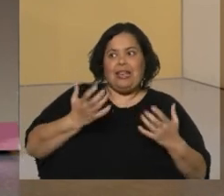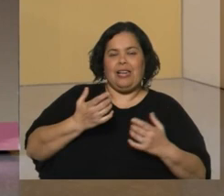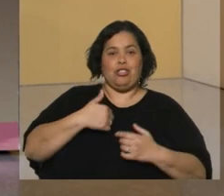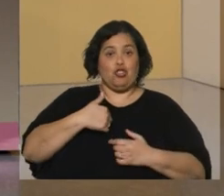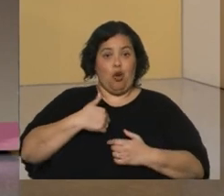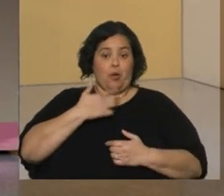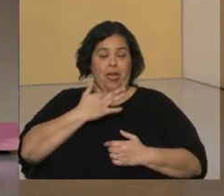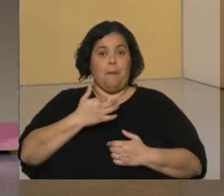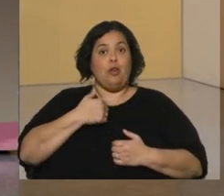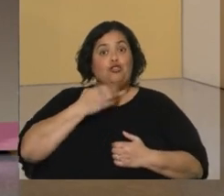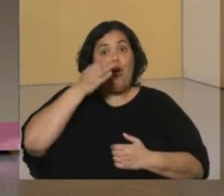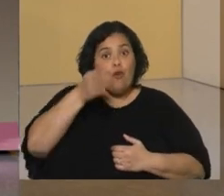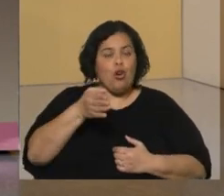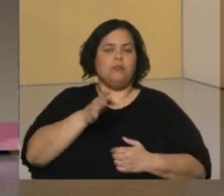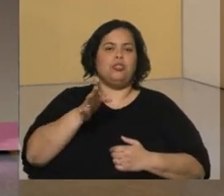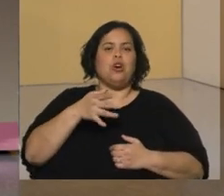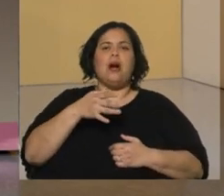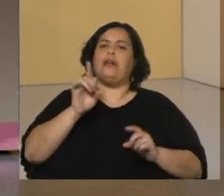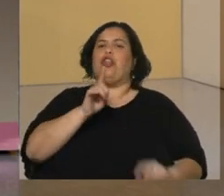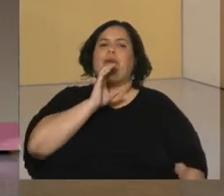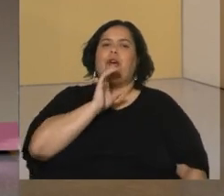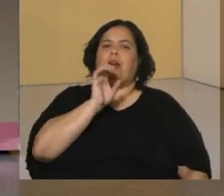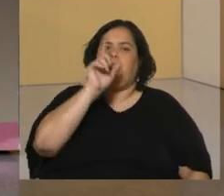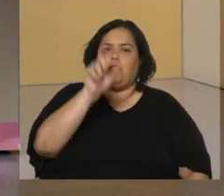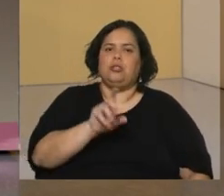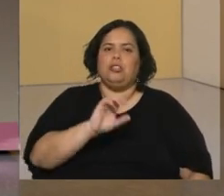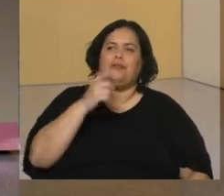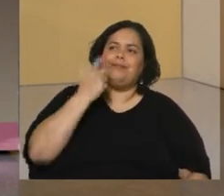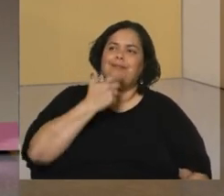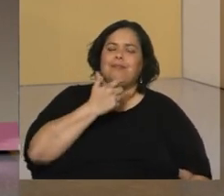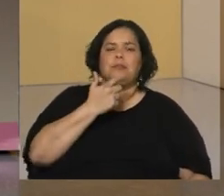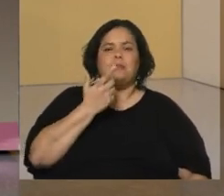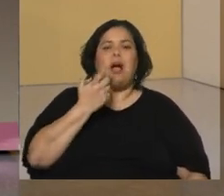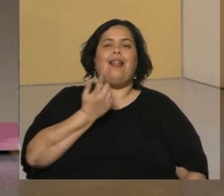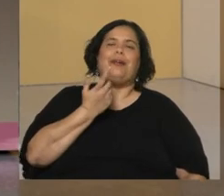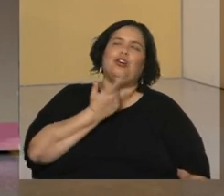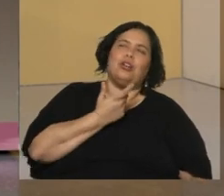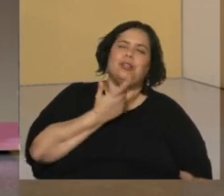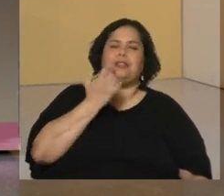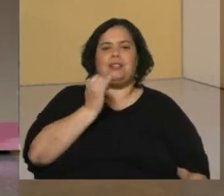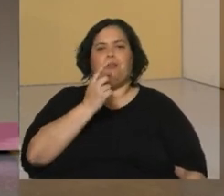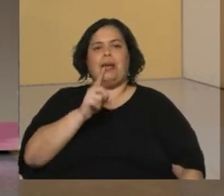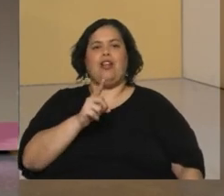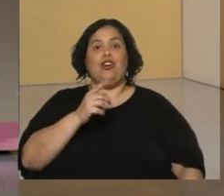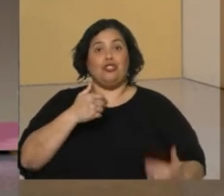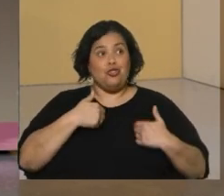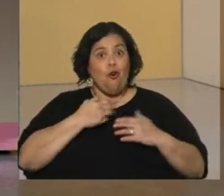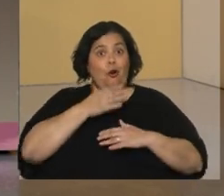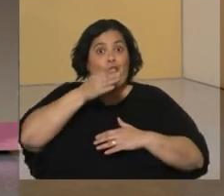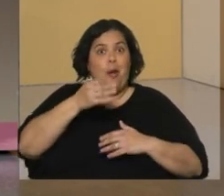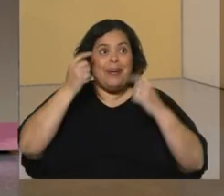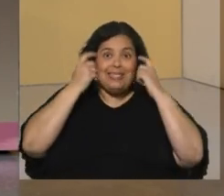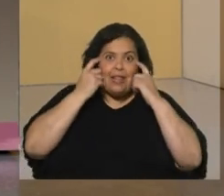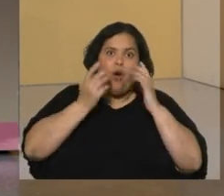predispongo como público A que no me voy a reír contigo quizás me hagas reír pero mucho menos que si no hubiese llegado predispuesto Entonces eso de que me hagan reír